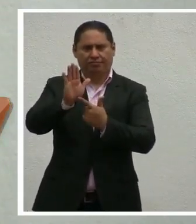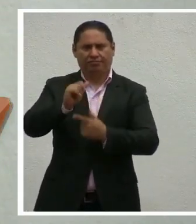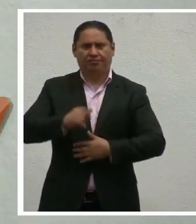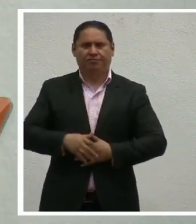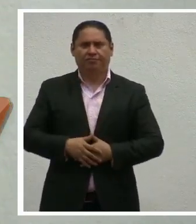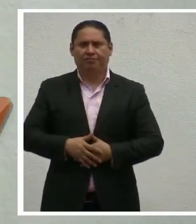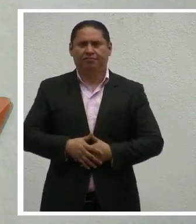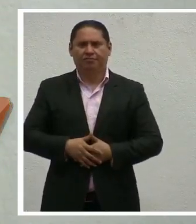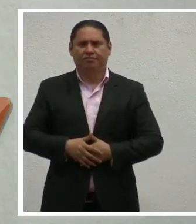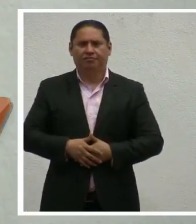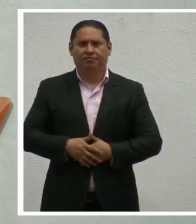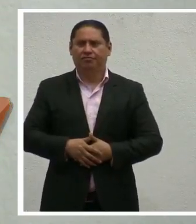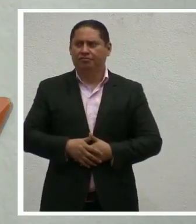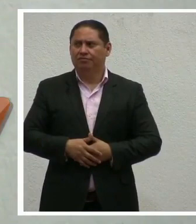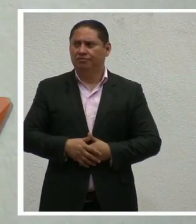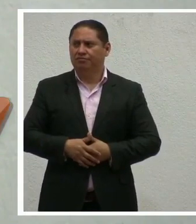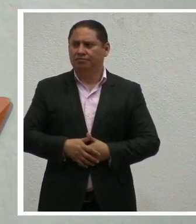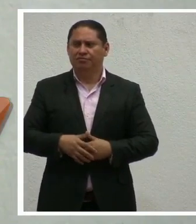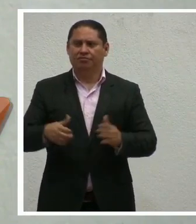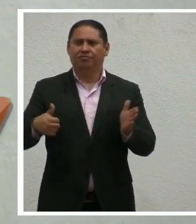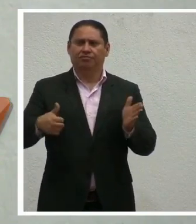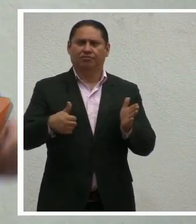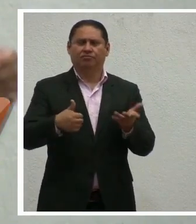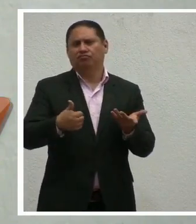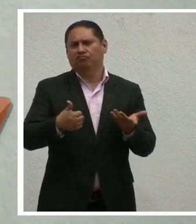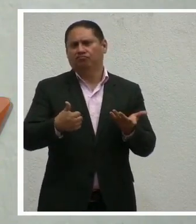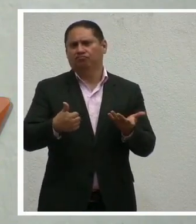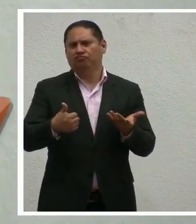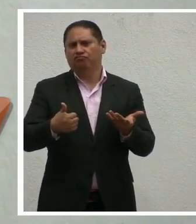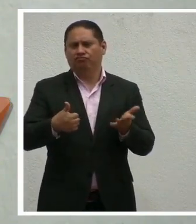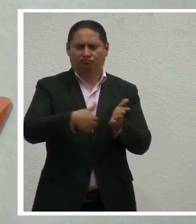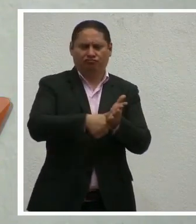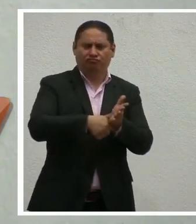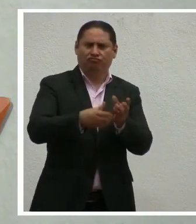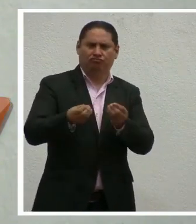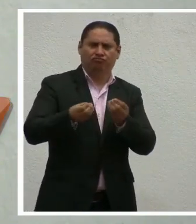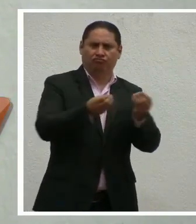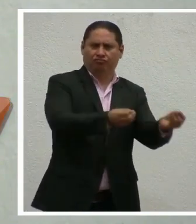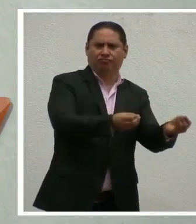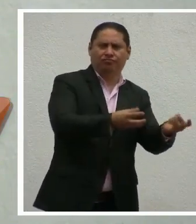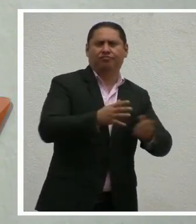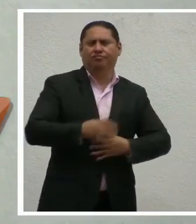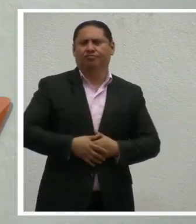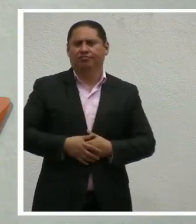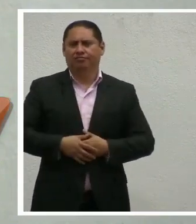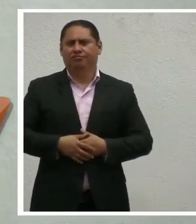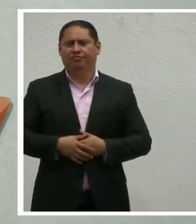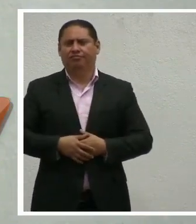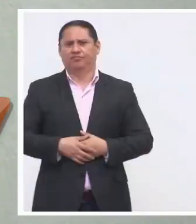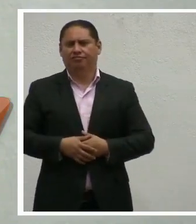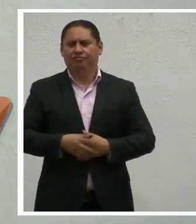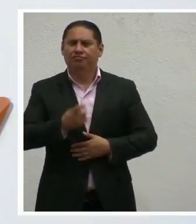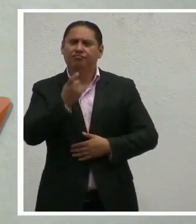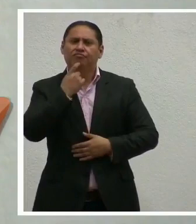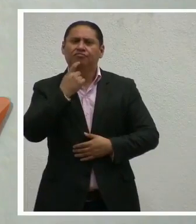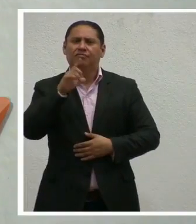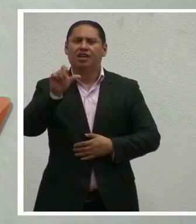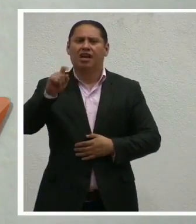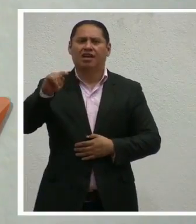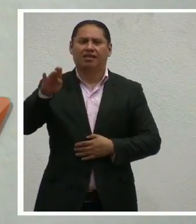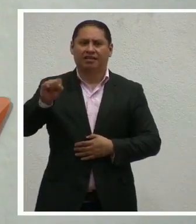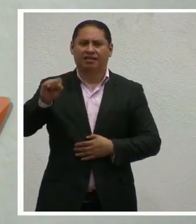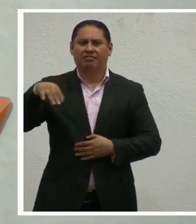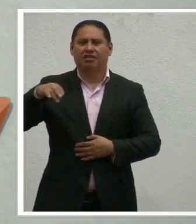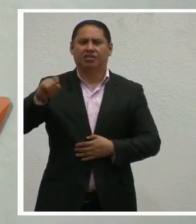la huella de que quien la presenta es Andrés Manuel López Obrador.